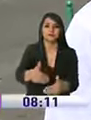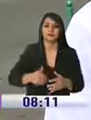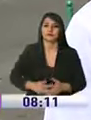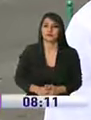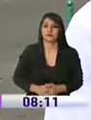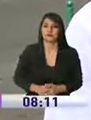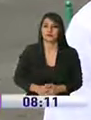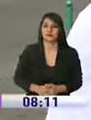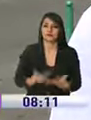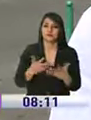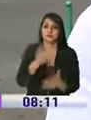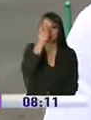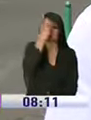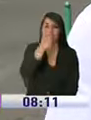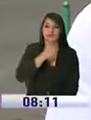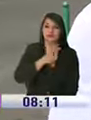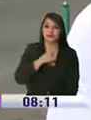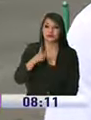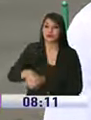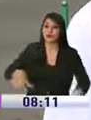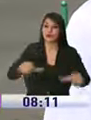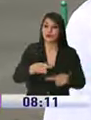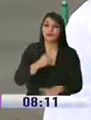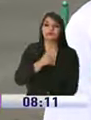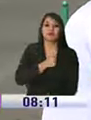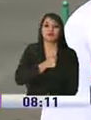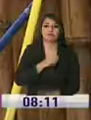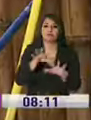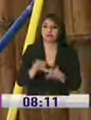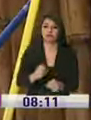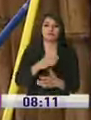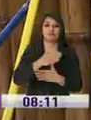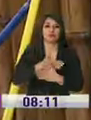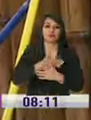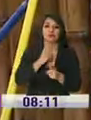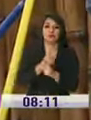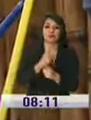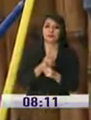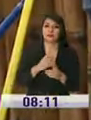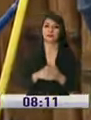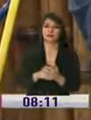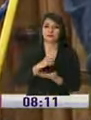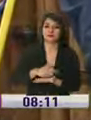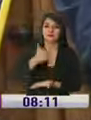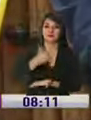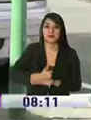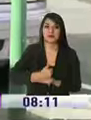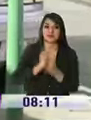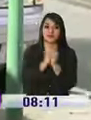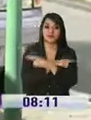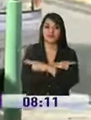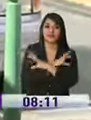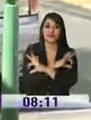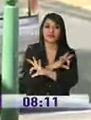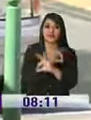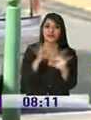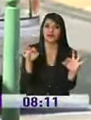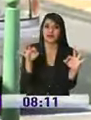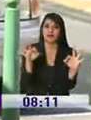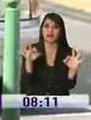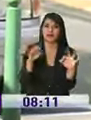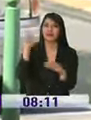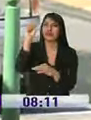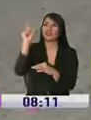hemos decidido empoderarnos de esta de este espacio público bajo el lema por una plaza fox más limpia retiraron panfletos y